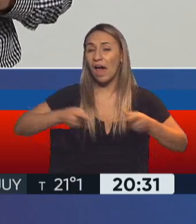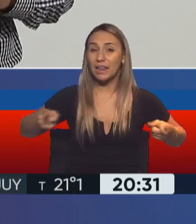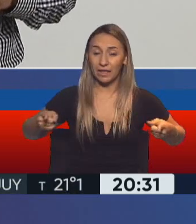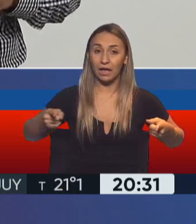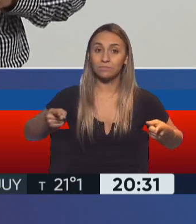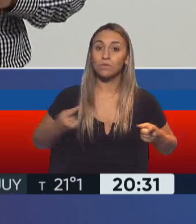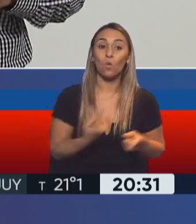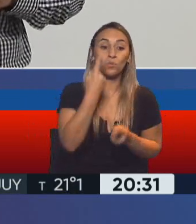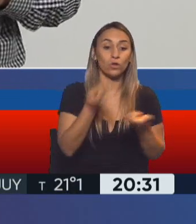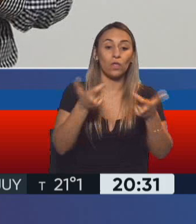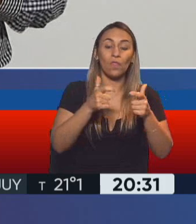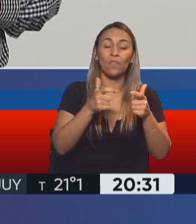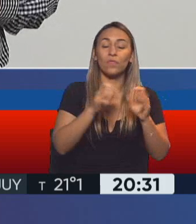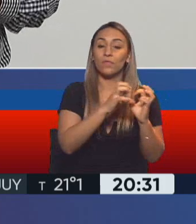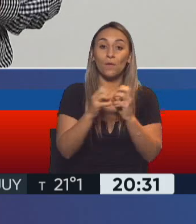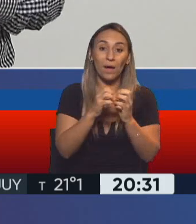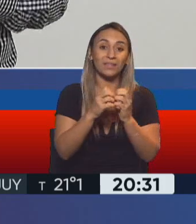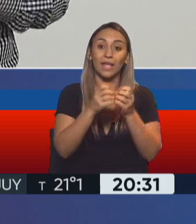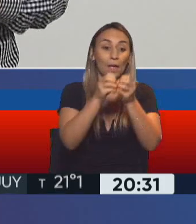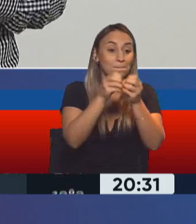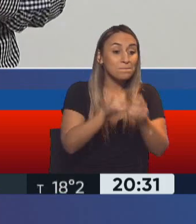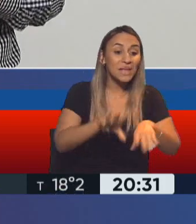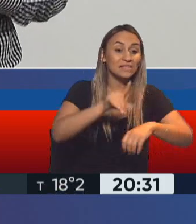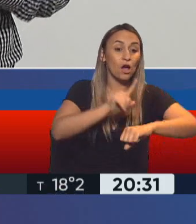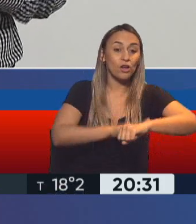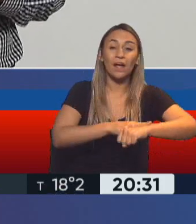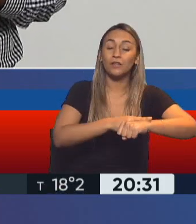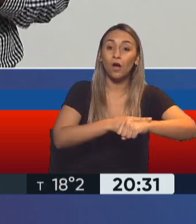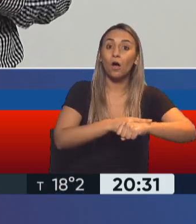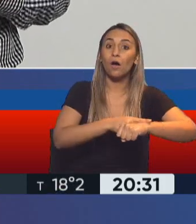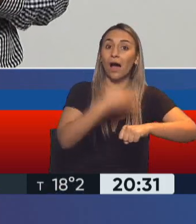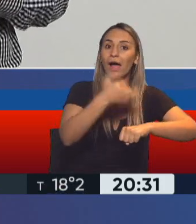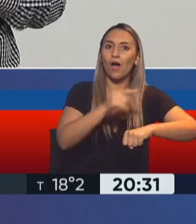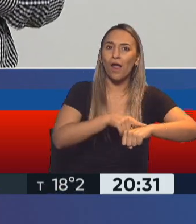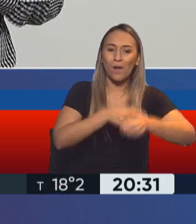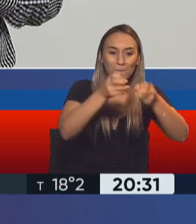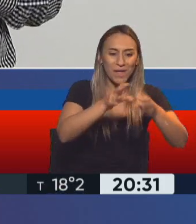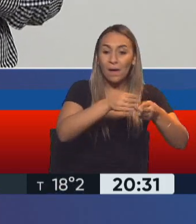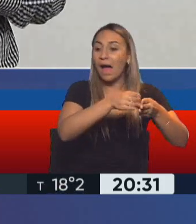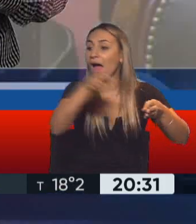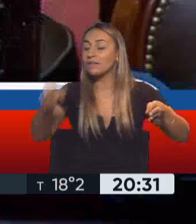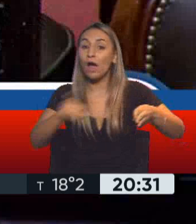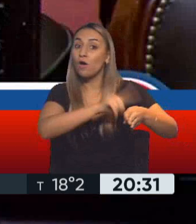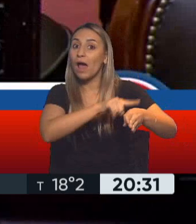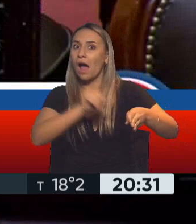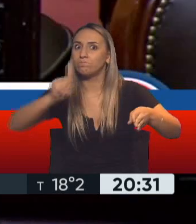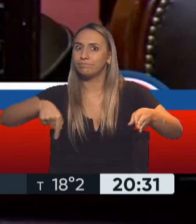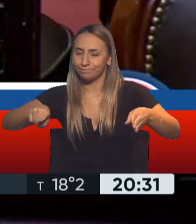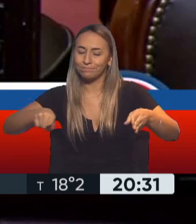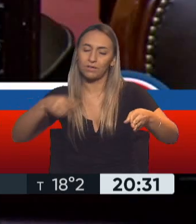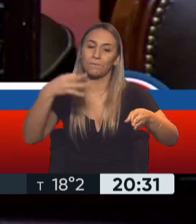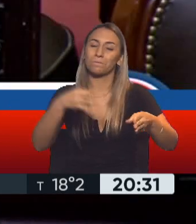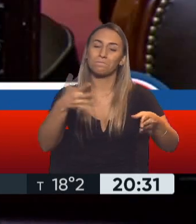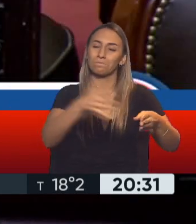esos debates que tienen horario de comienzo pero no de final pero se estima que la votación estará el viernes en